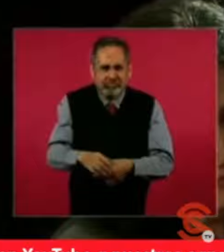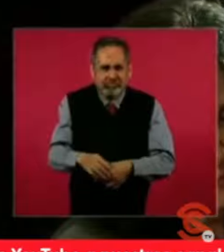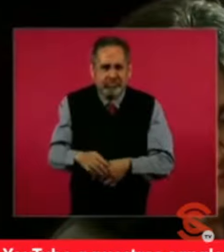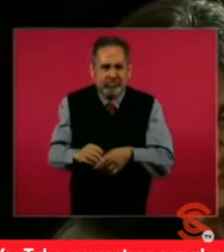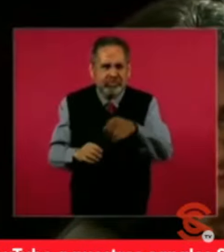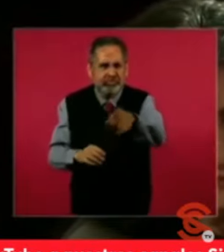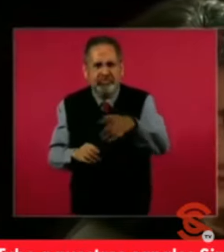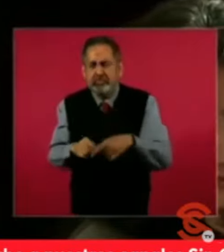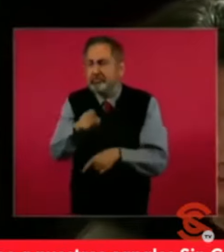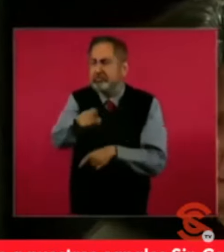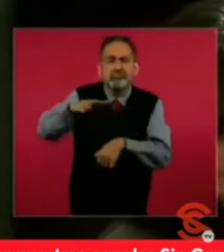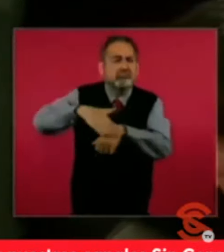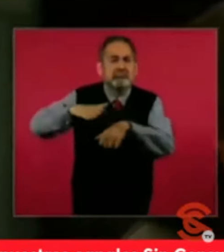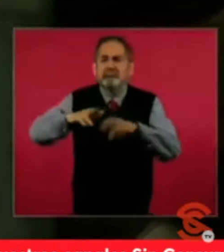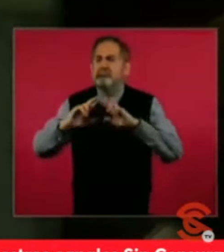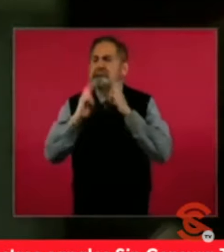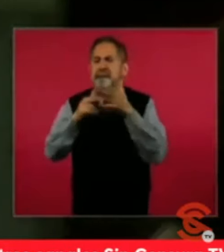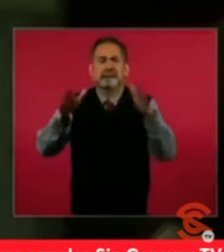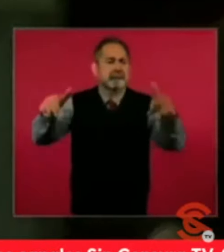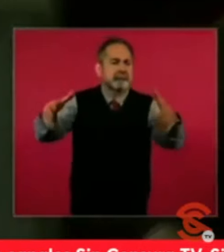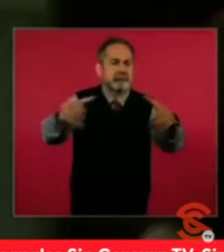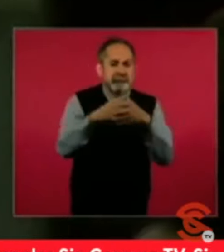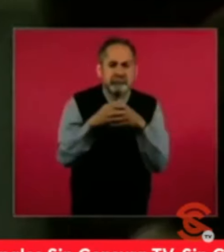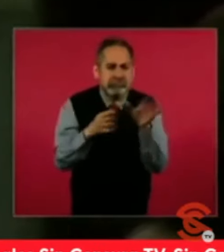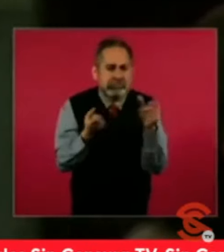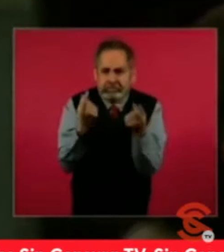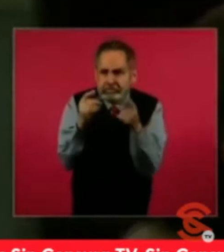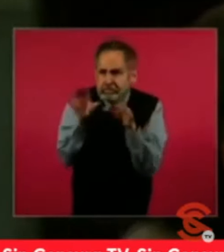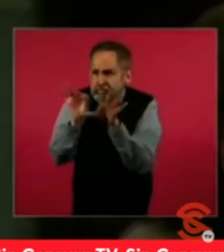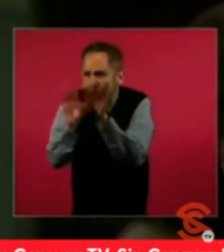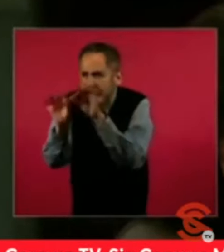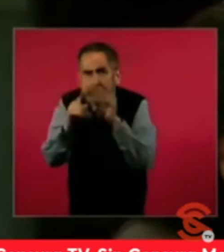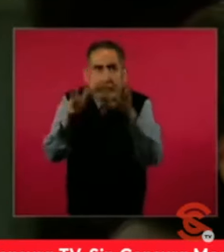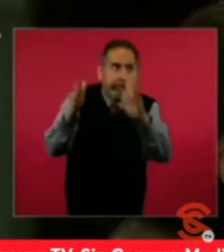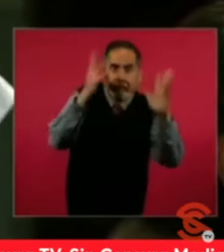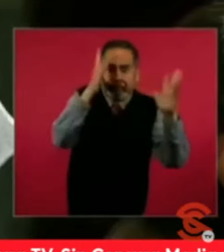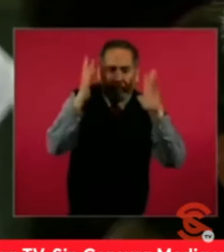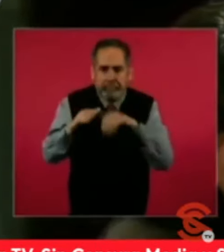Pues reunir aquí a un séquito de porque